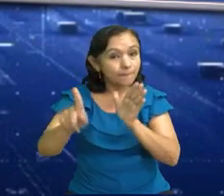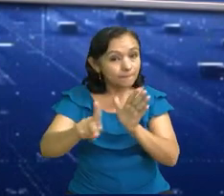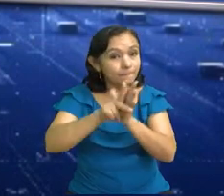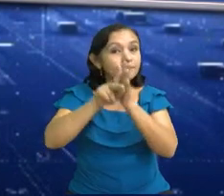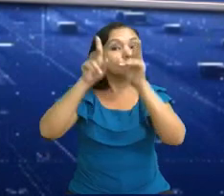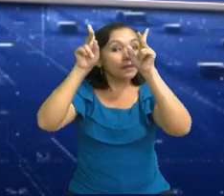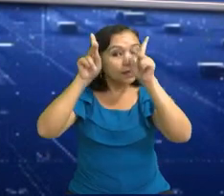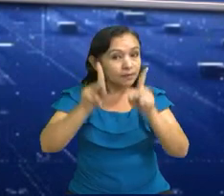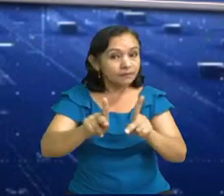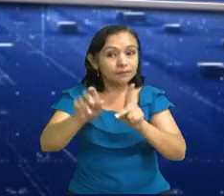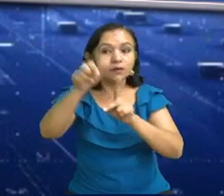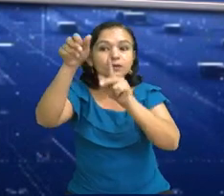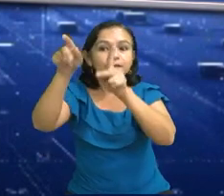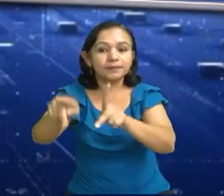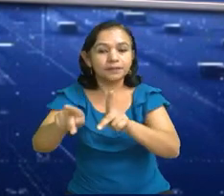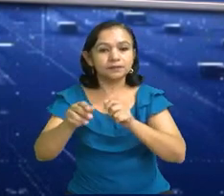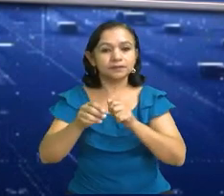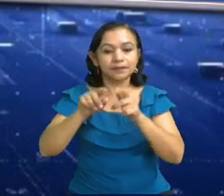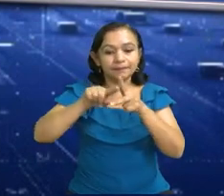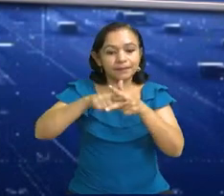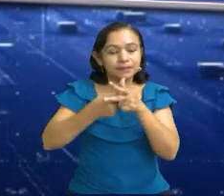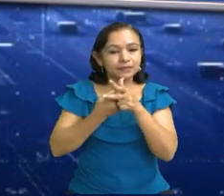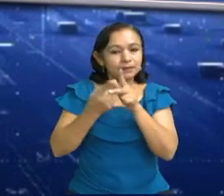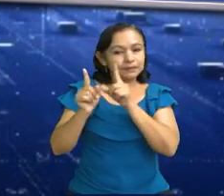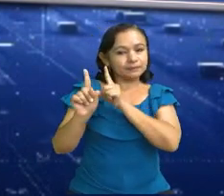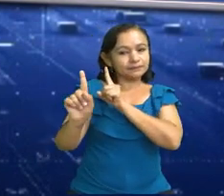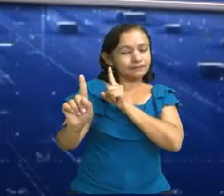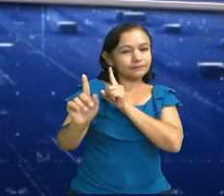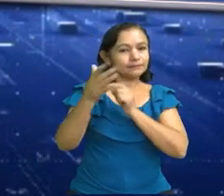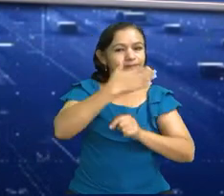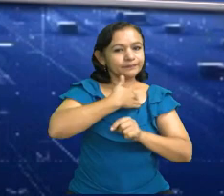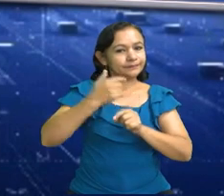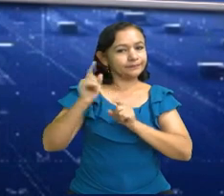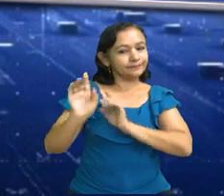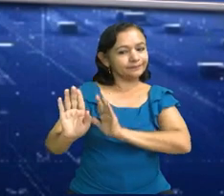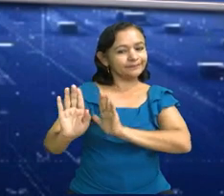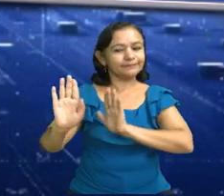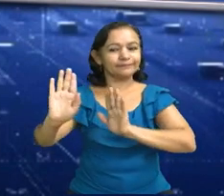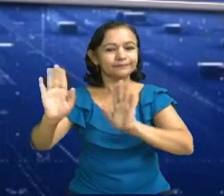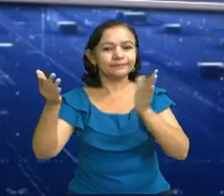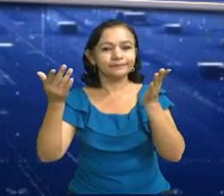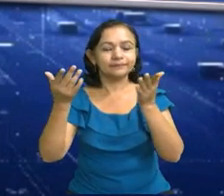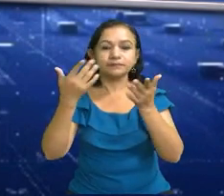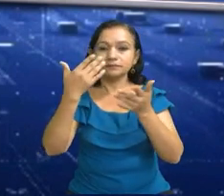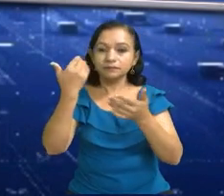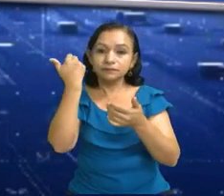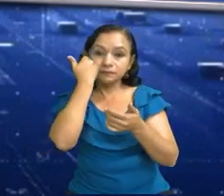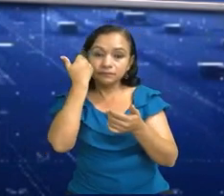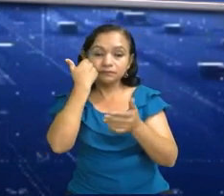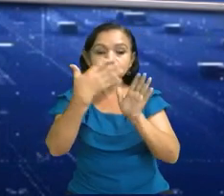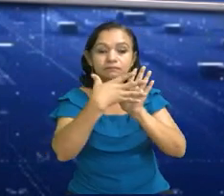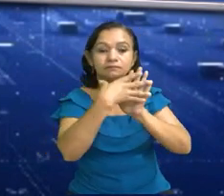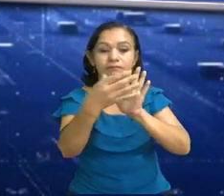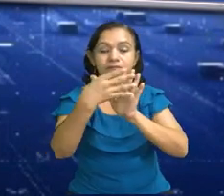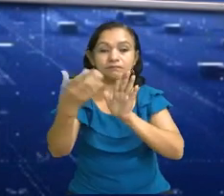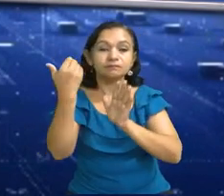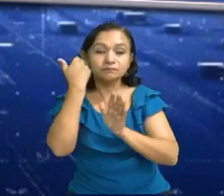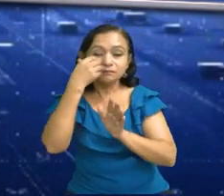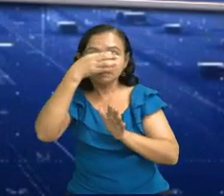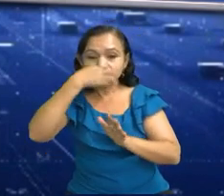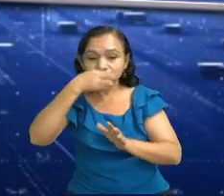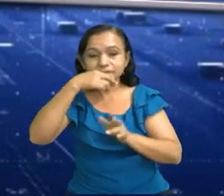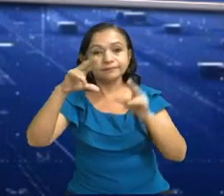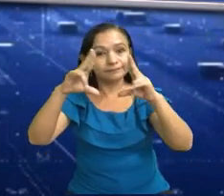otras personas. Entonces, si lo comenzamos a hacer desde ahora, eso va a limitar los cuadros respiratorios que ya tenemos en nuestro país, pero va a